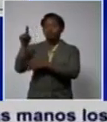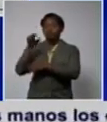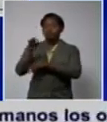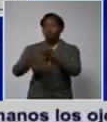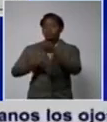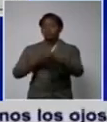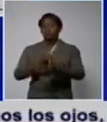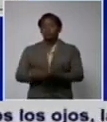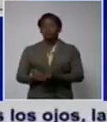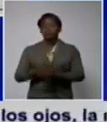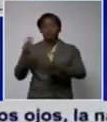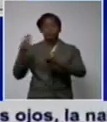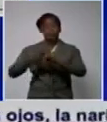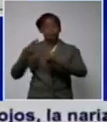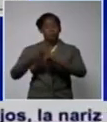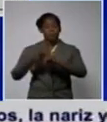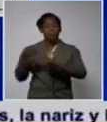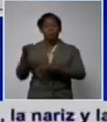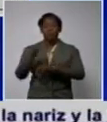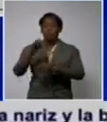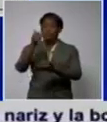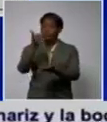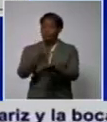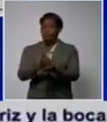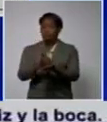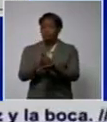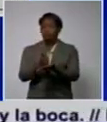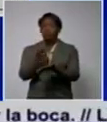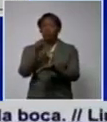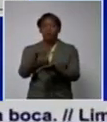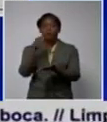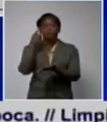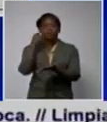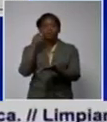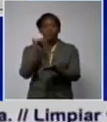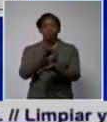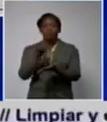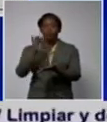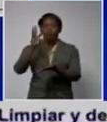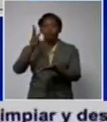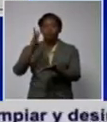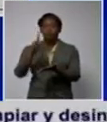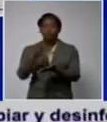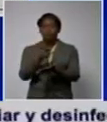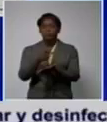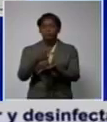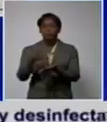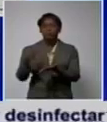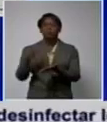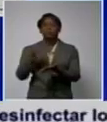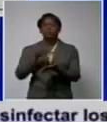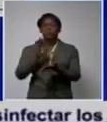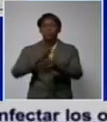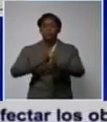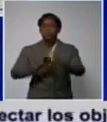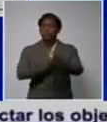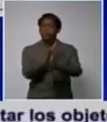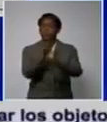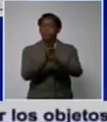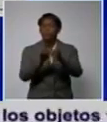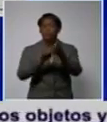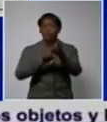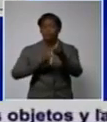Bayamo, municipio cabecera, con la tasa de incidencia más elevada en esta provincia,